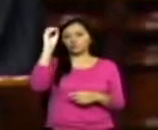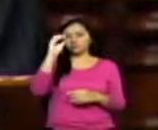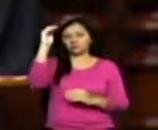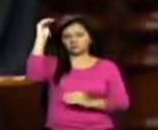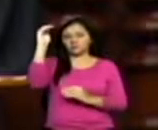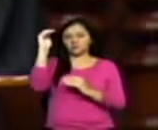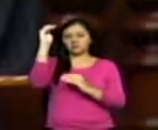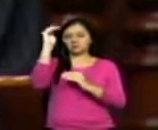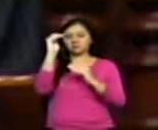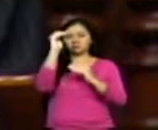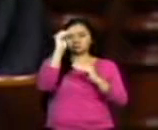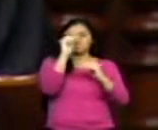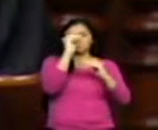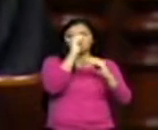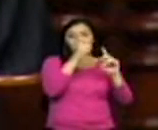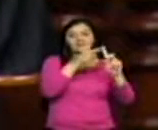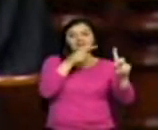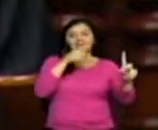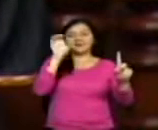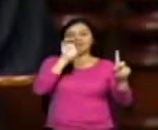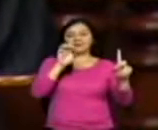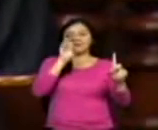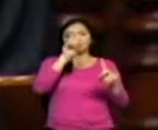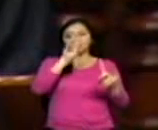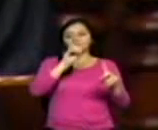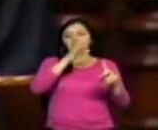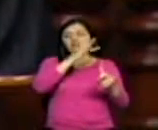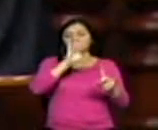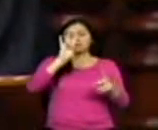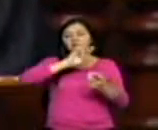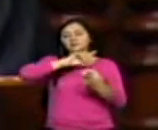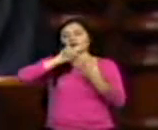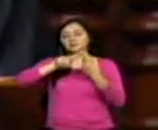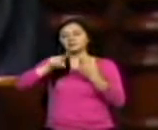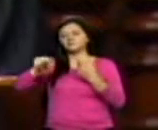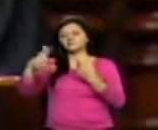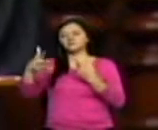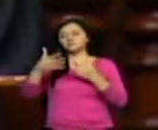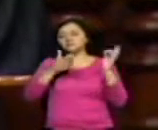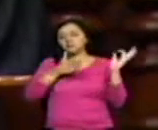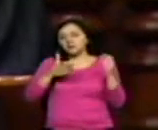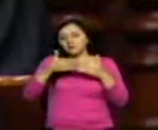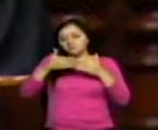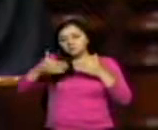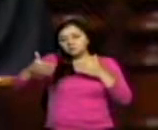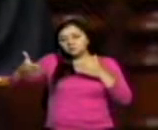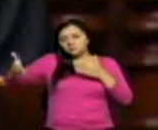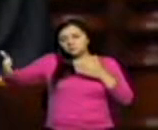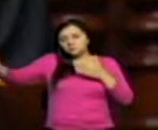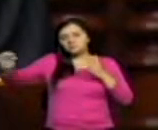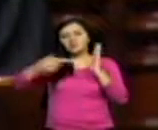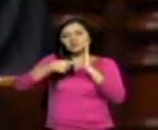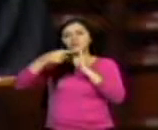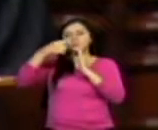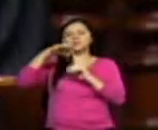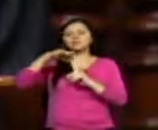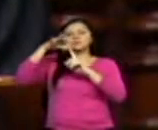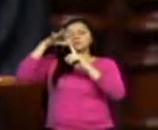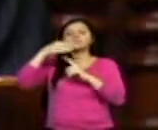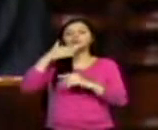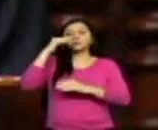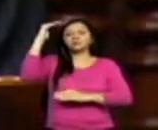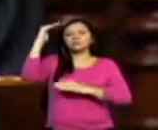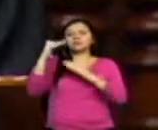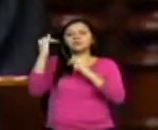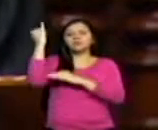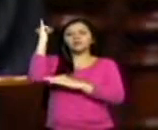1 punto porcentual desde enero del 2017, con un tratamiento tributario especial a la pequeña